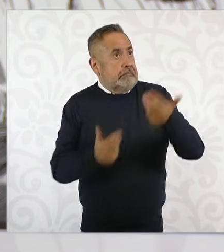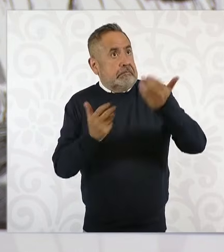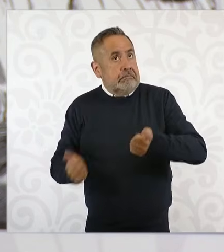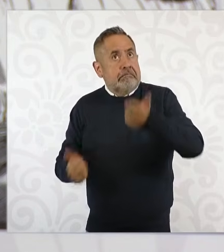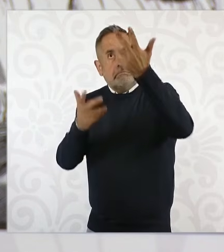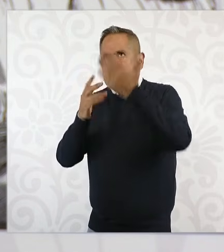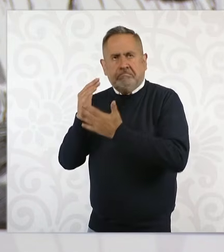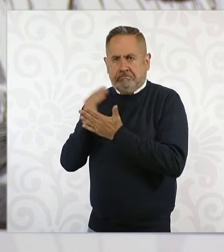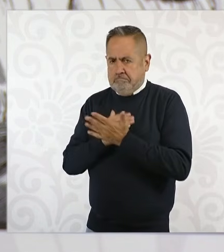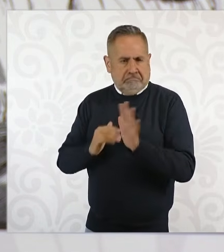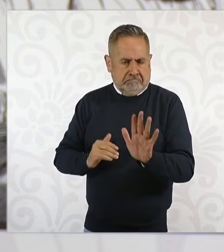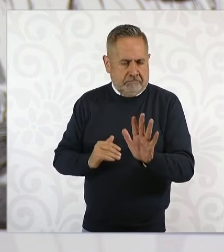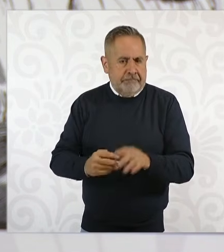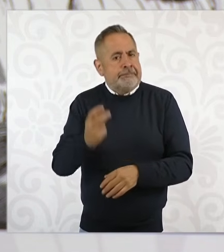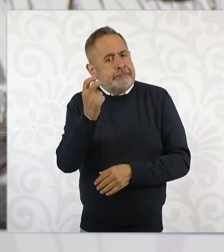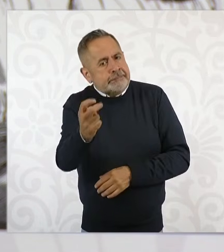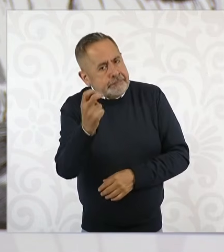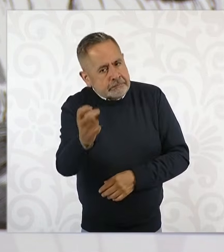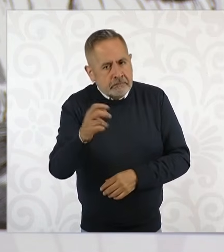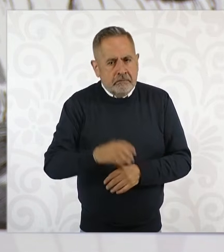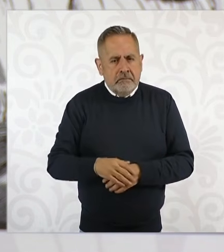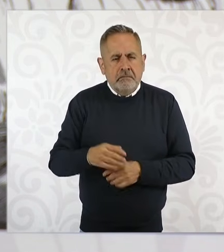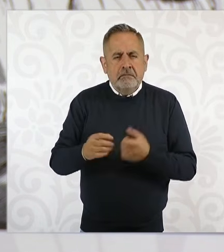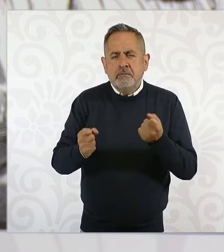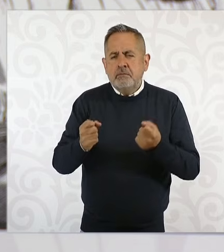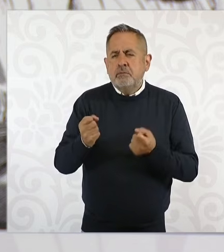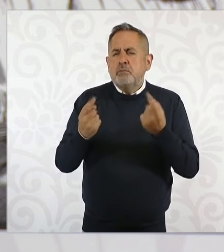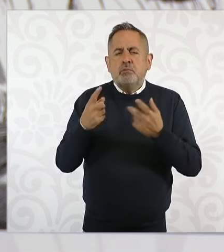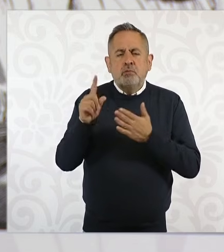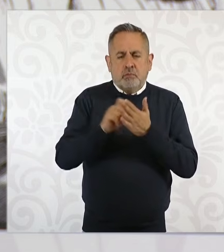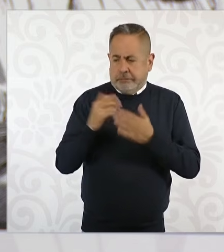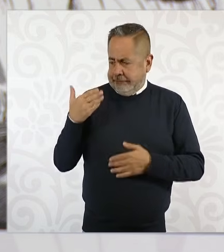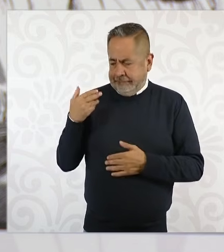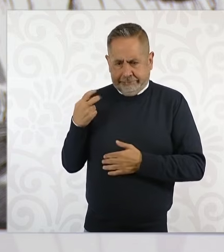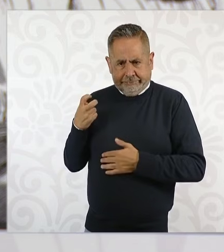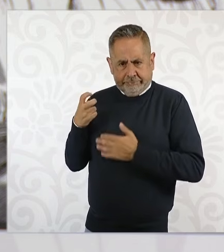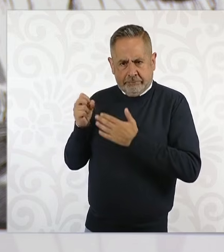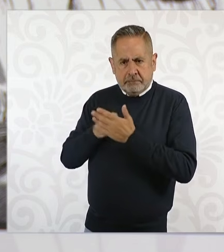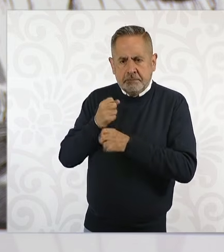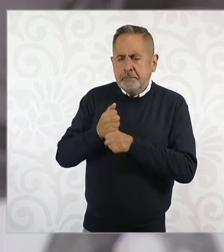Hubo un periodo de importación de unos meses en este año